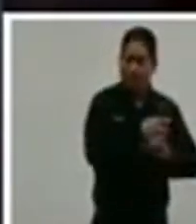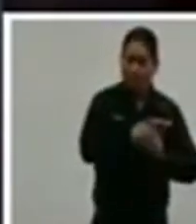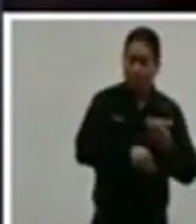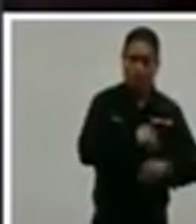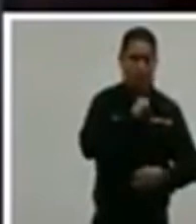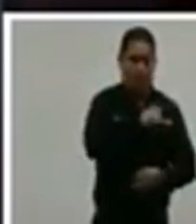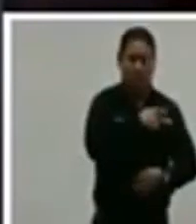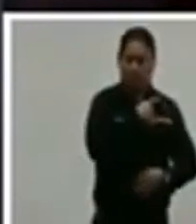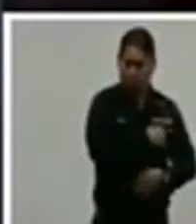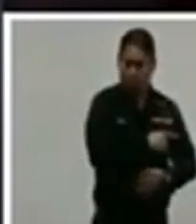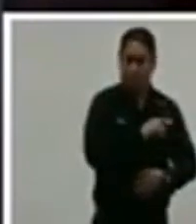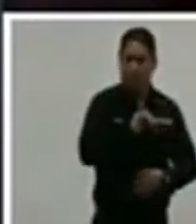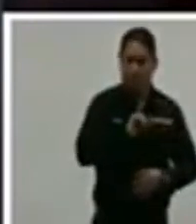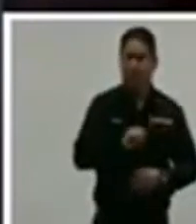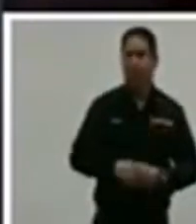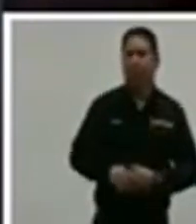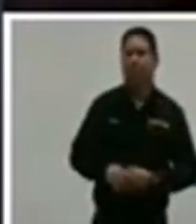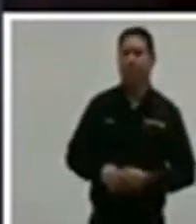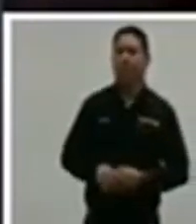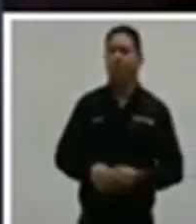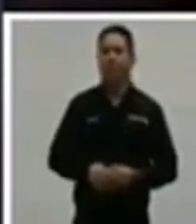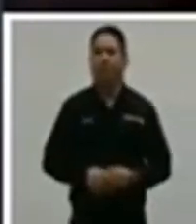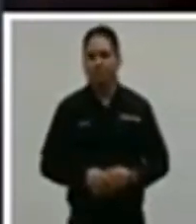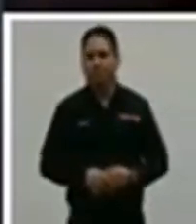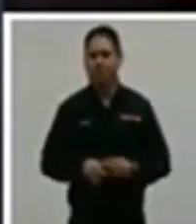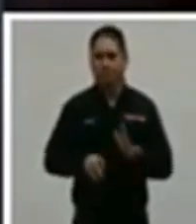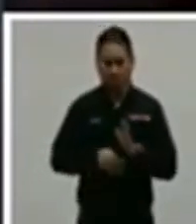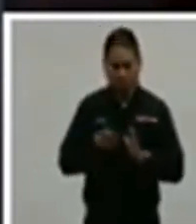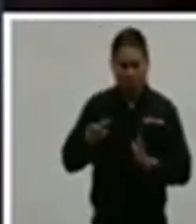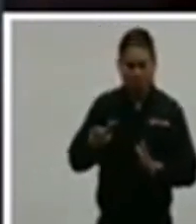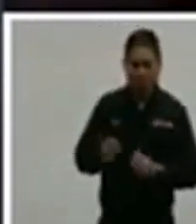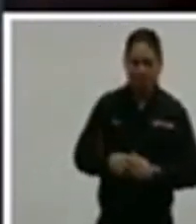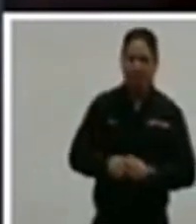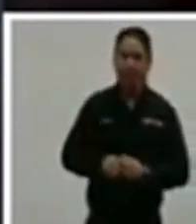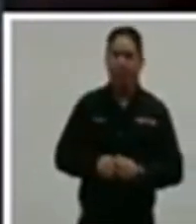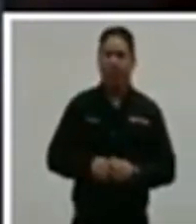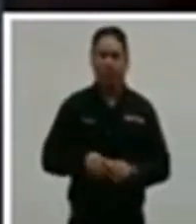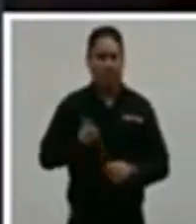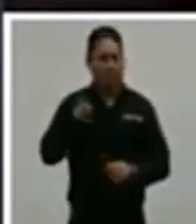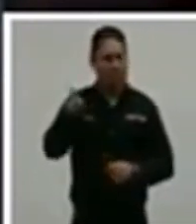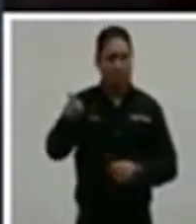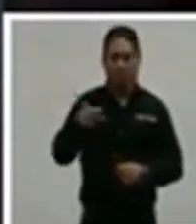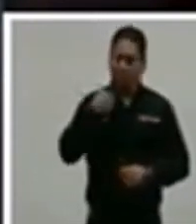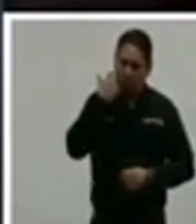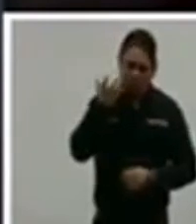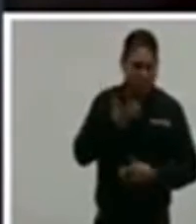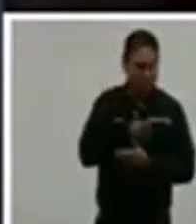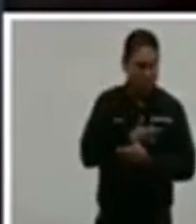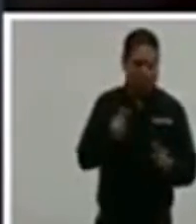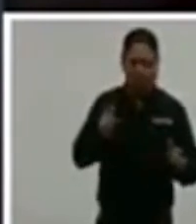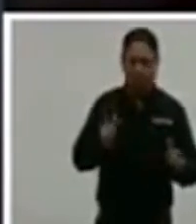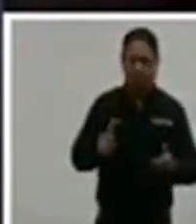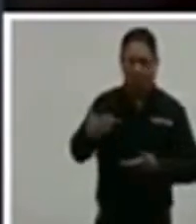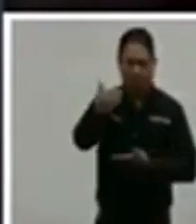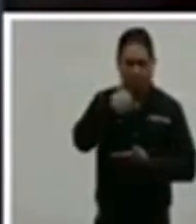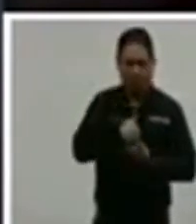como legisladores tenemos esa gran labor. Así es que, nuevamente, reiterarle, me pongo a sus órdenes. Si desean saber qué municipios